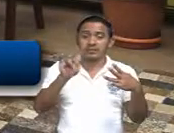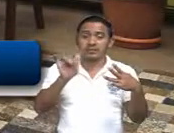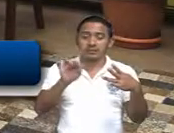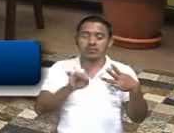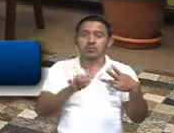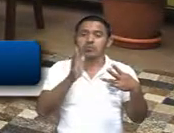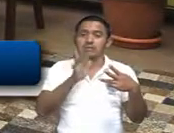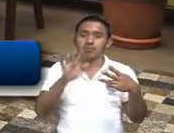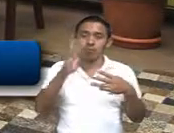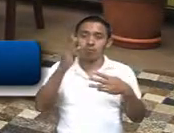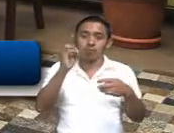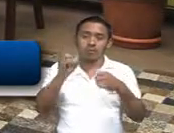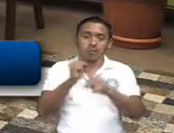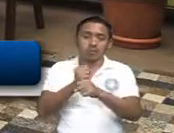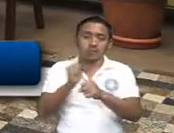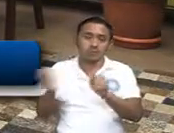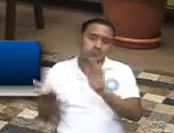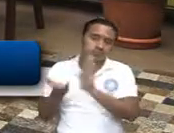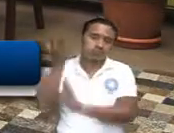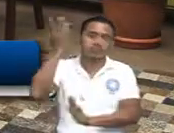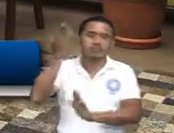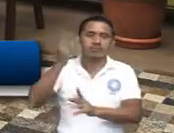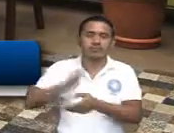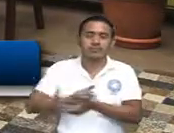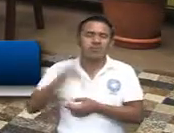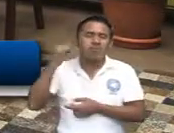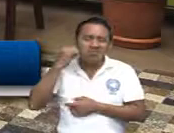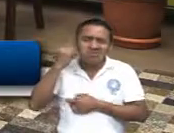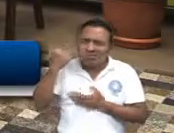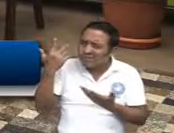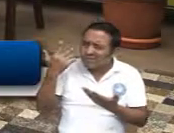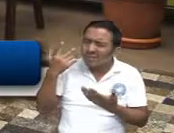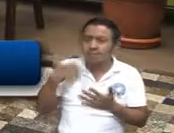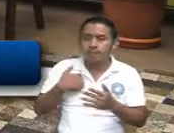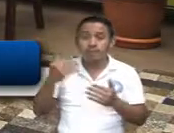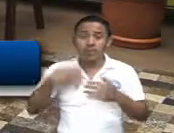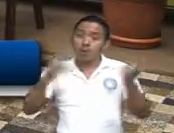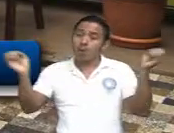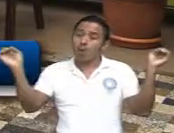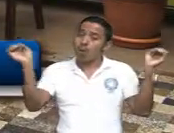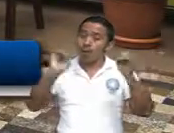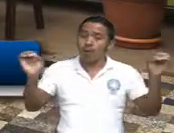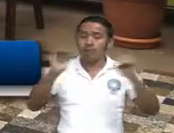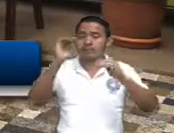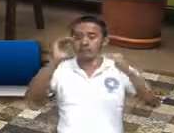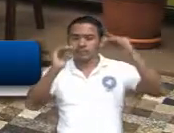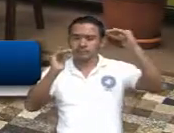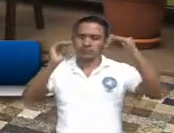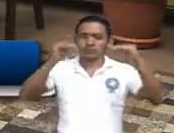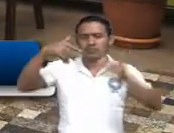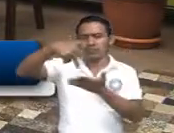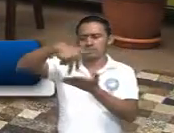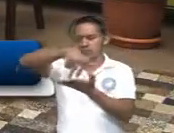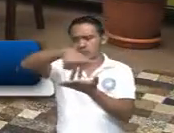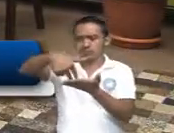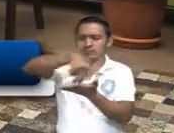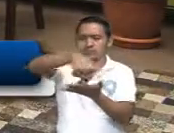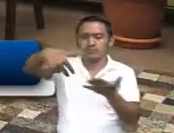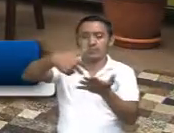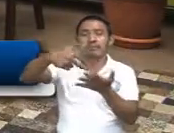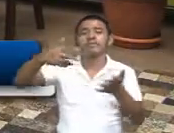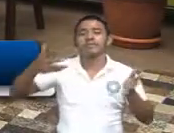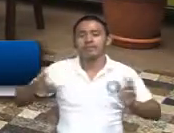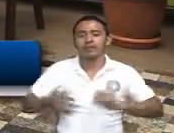problemas ya sea de audición o puede ser problemas del equilibrio ahora ustedes me decían contempladas en el programa